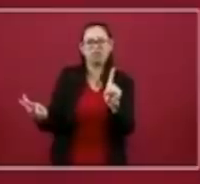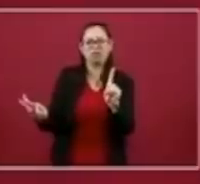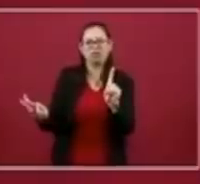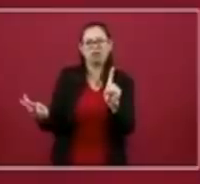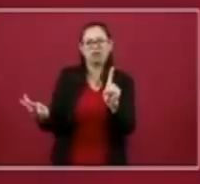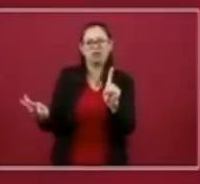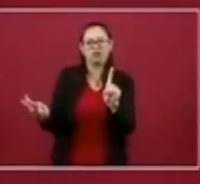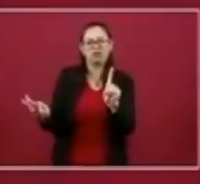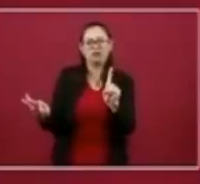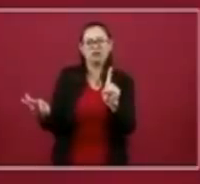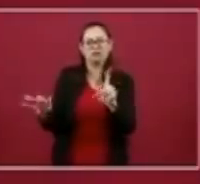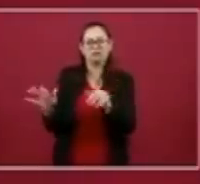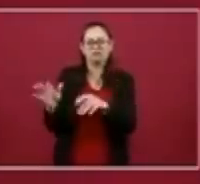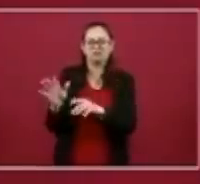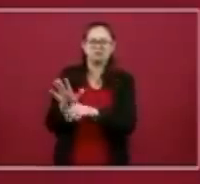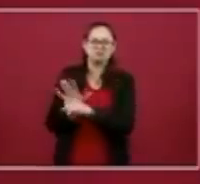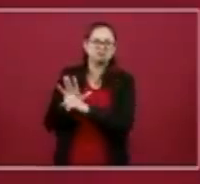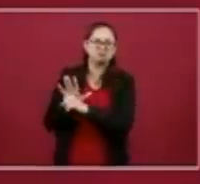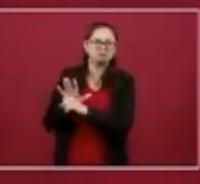ese